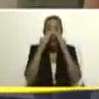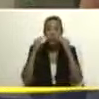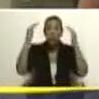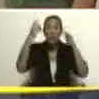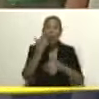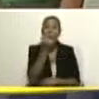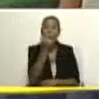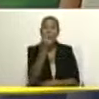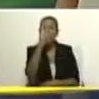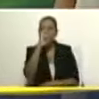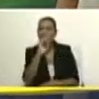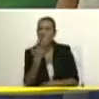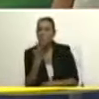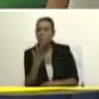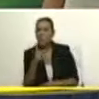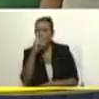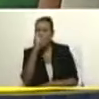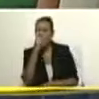11 años.